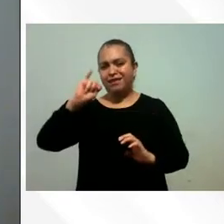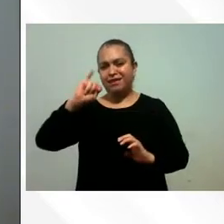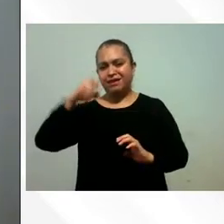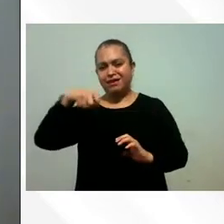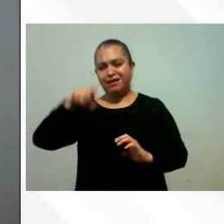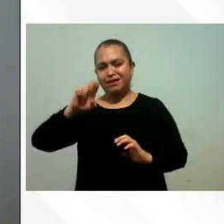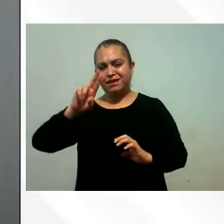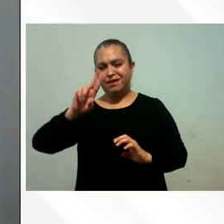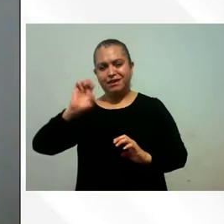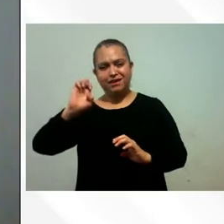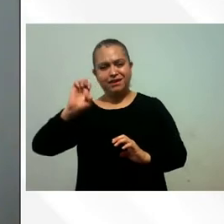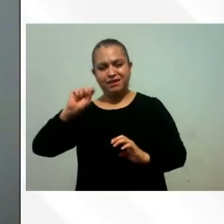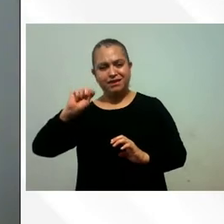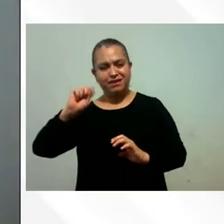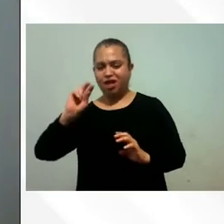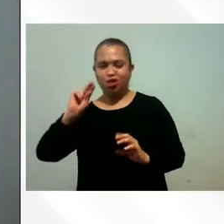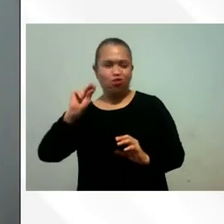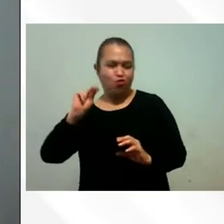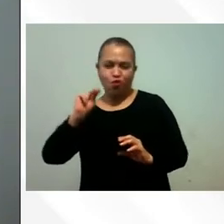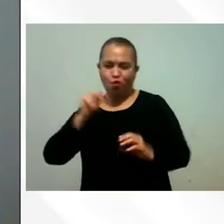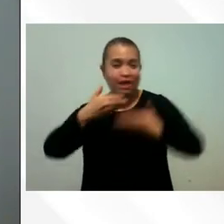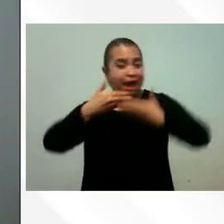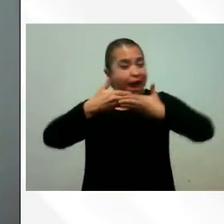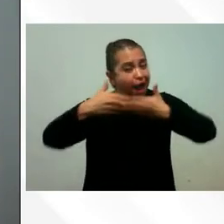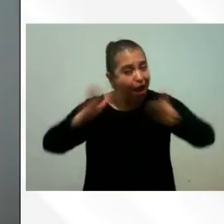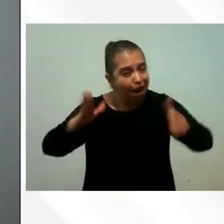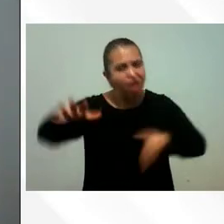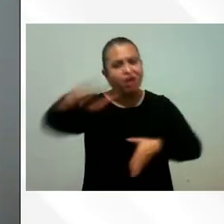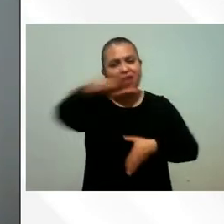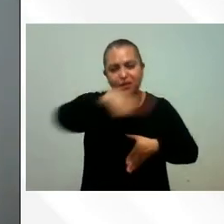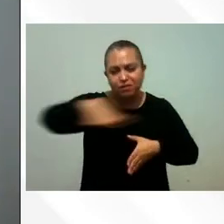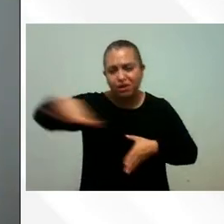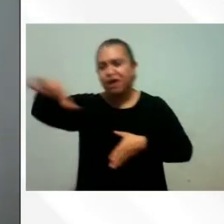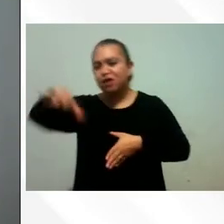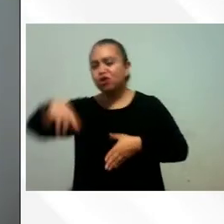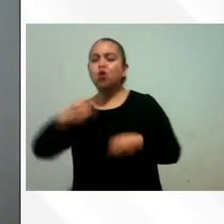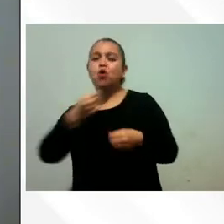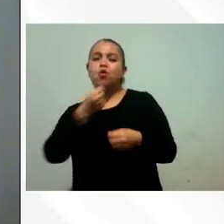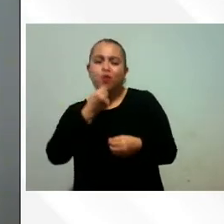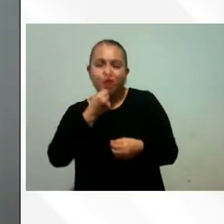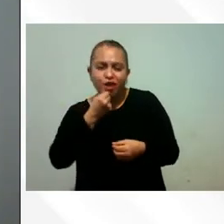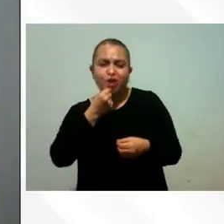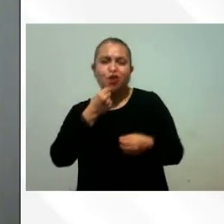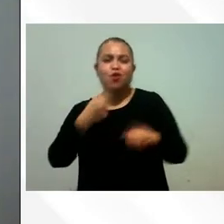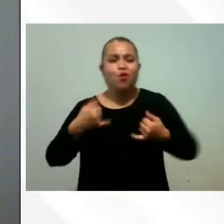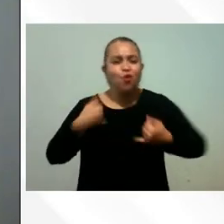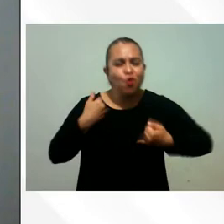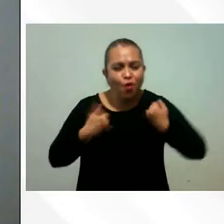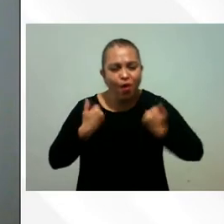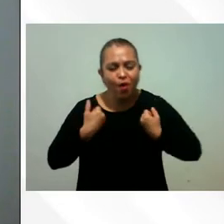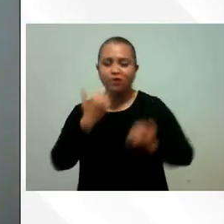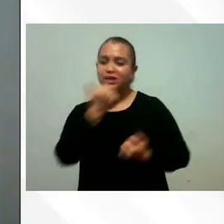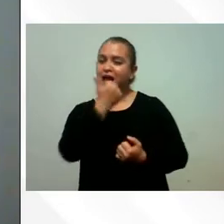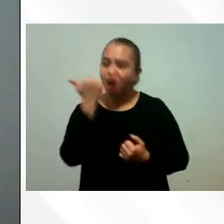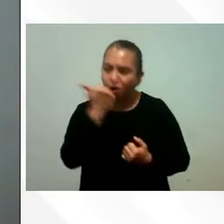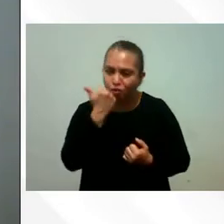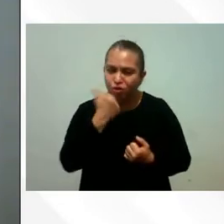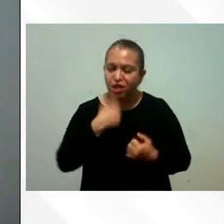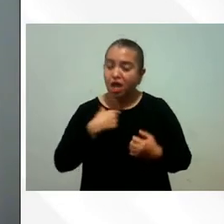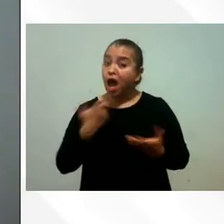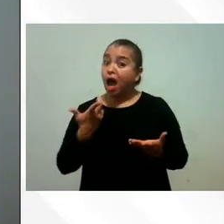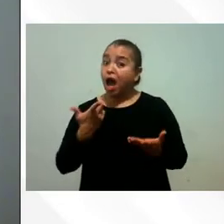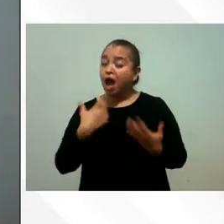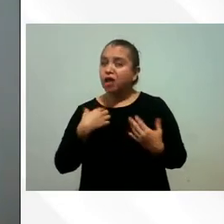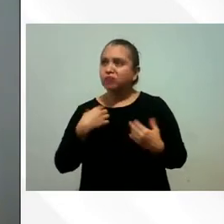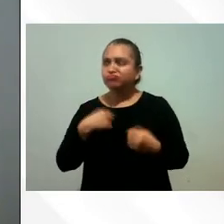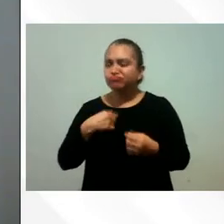Simplemente el hecho de abrir espacios donde los niños, los muchachos, los estudiantes tengan la oportunidad de hablar de lo